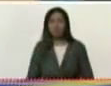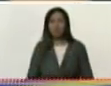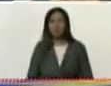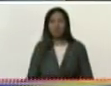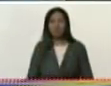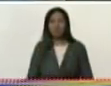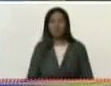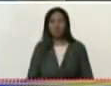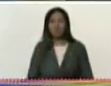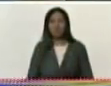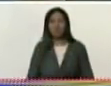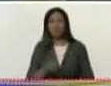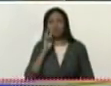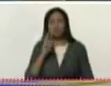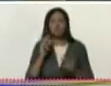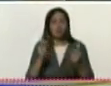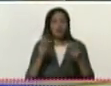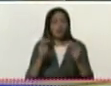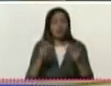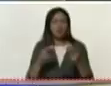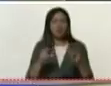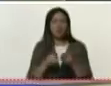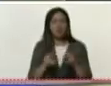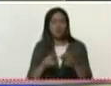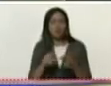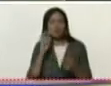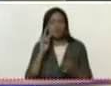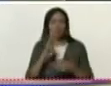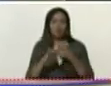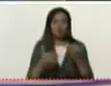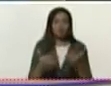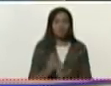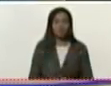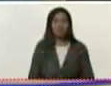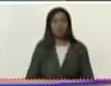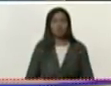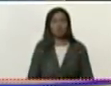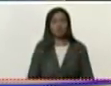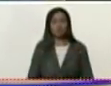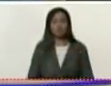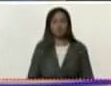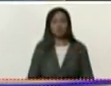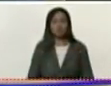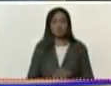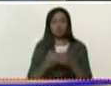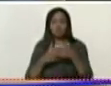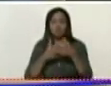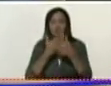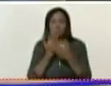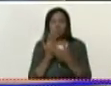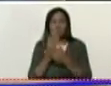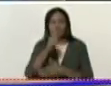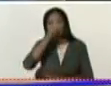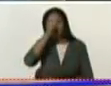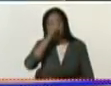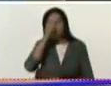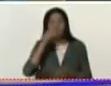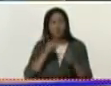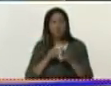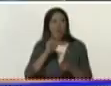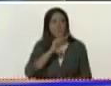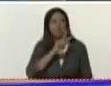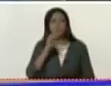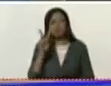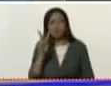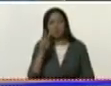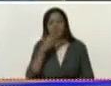y estábamos alerta. Y precisamente en la madrugada del domingo 22